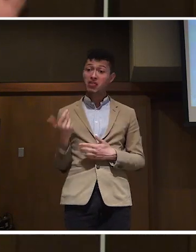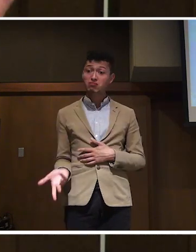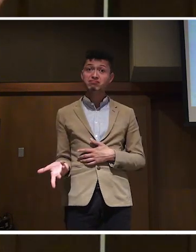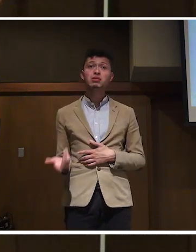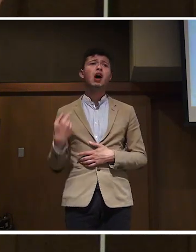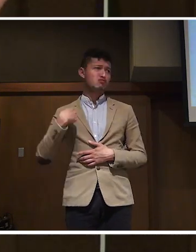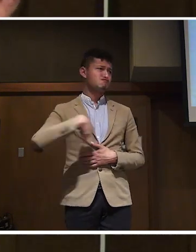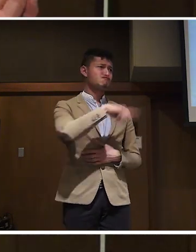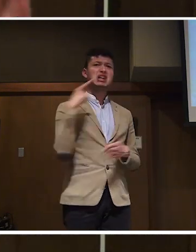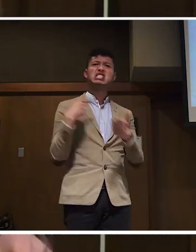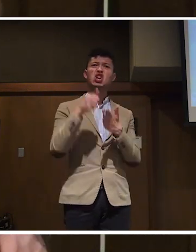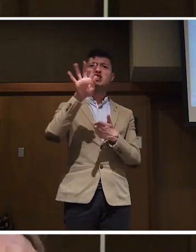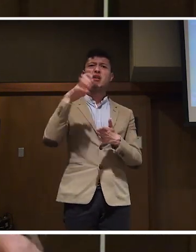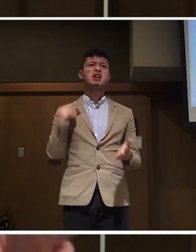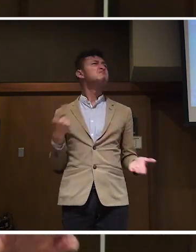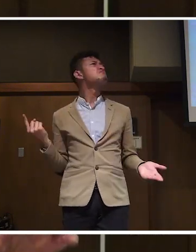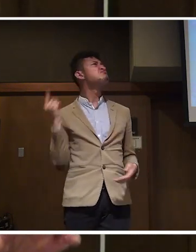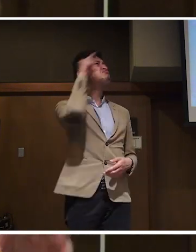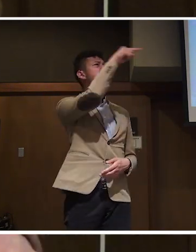se hacían tomar una foto donde nadar.